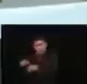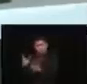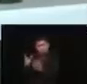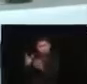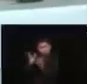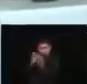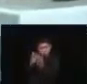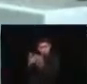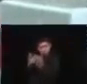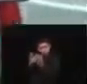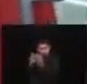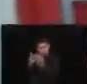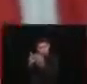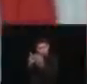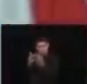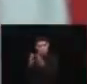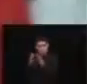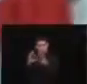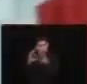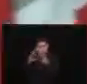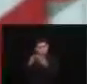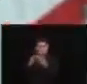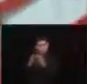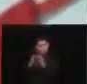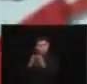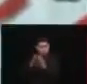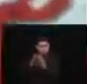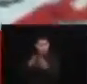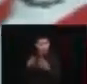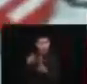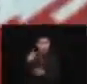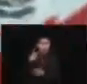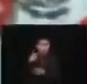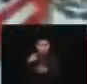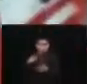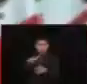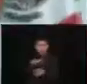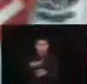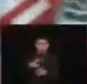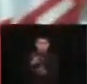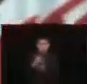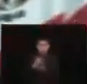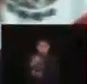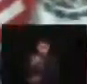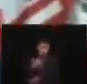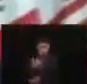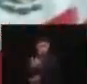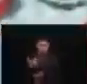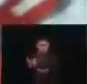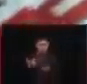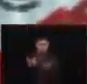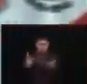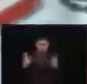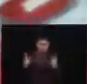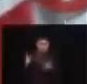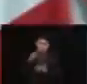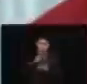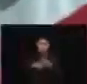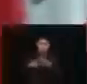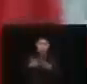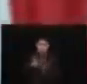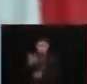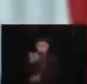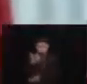Enseñando la mística del PRI. No hacer política solamente con dinero, eso lo hace cualquiera.